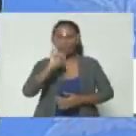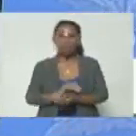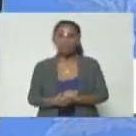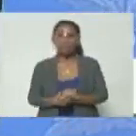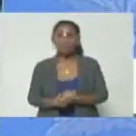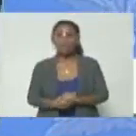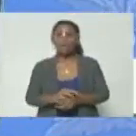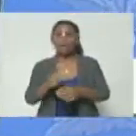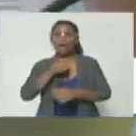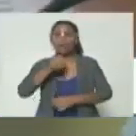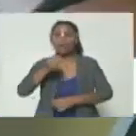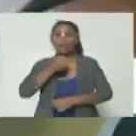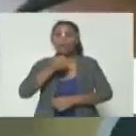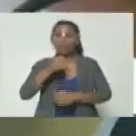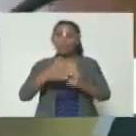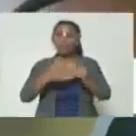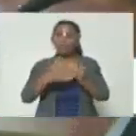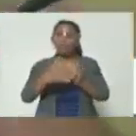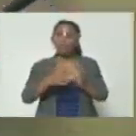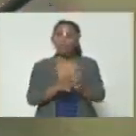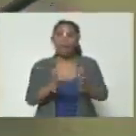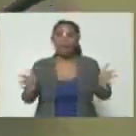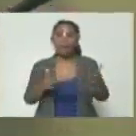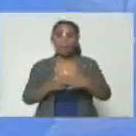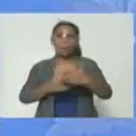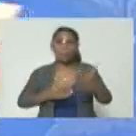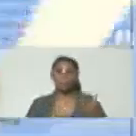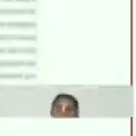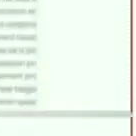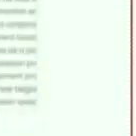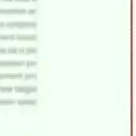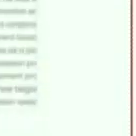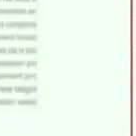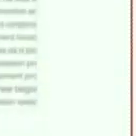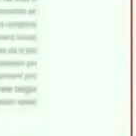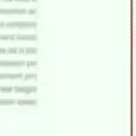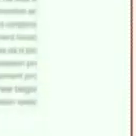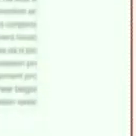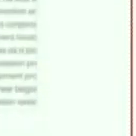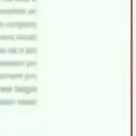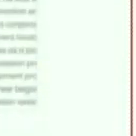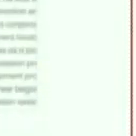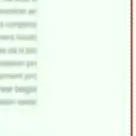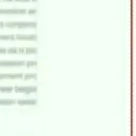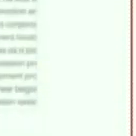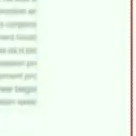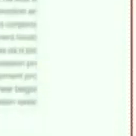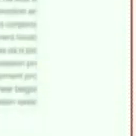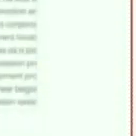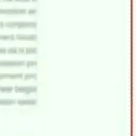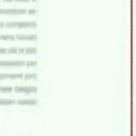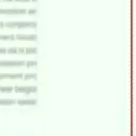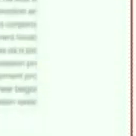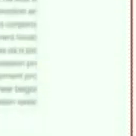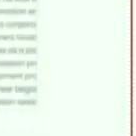de Associated Press donde Joshua Goodman establece las relaciones entre mercenarios colombianos,